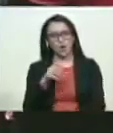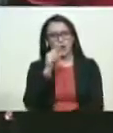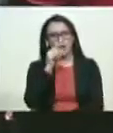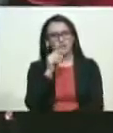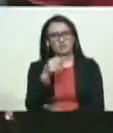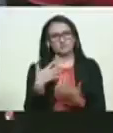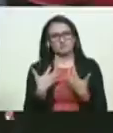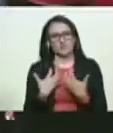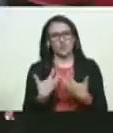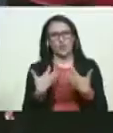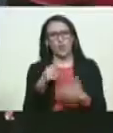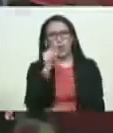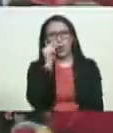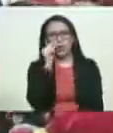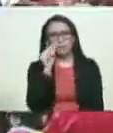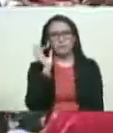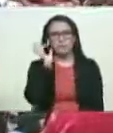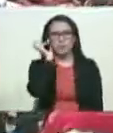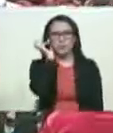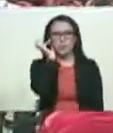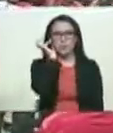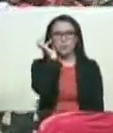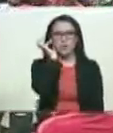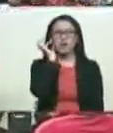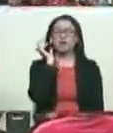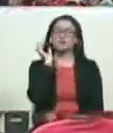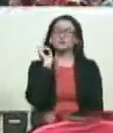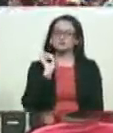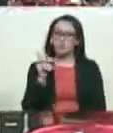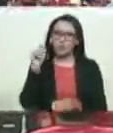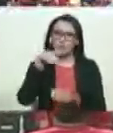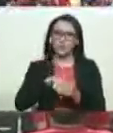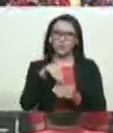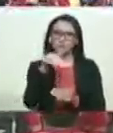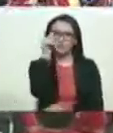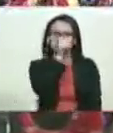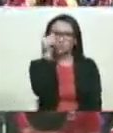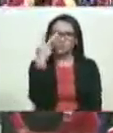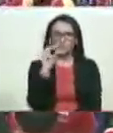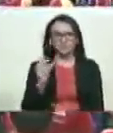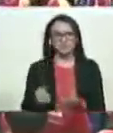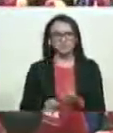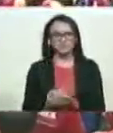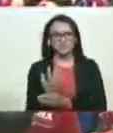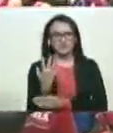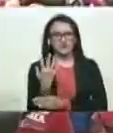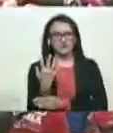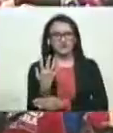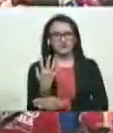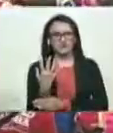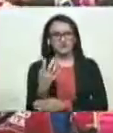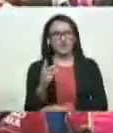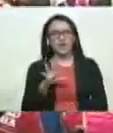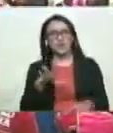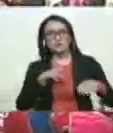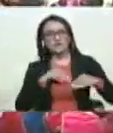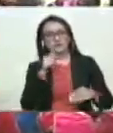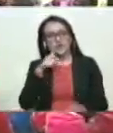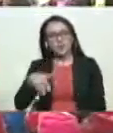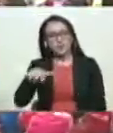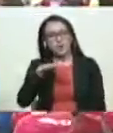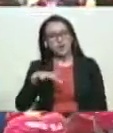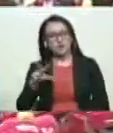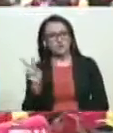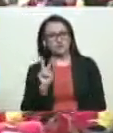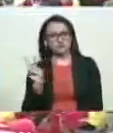de hombres y mujeres que van a votar el domingo 20 de mayo que no reconoce al pueblo de